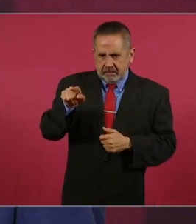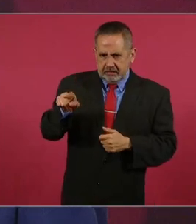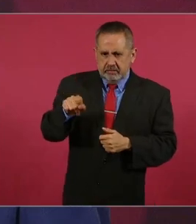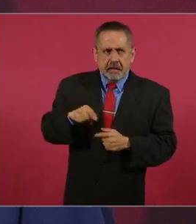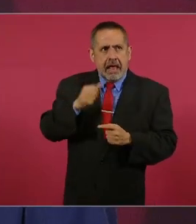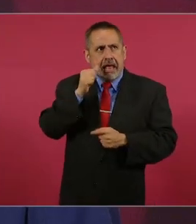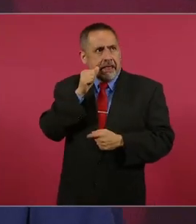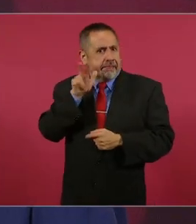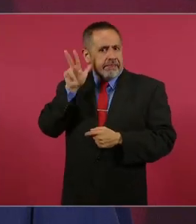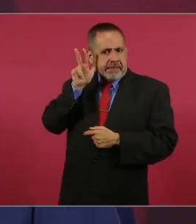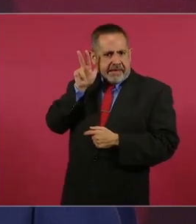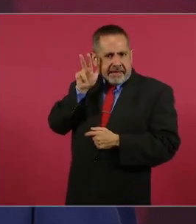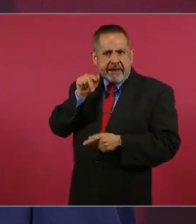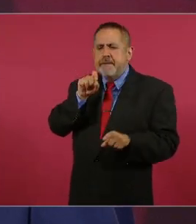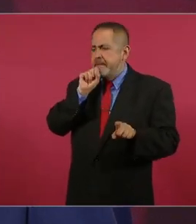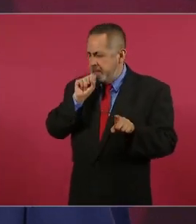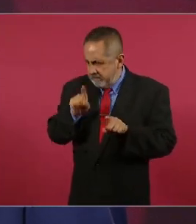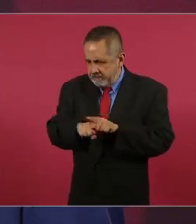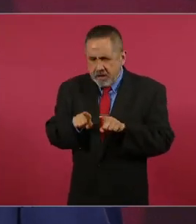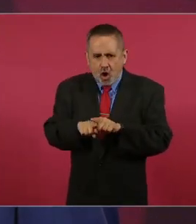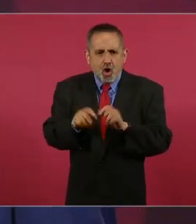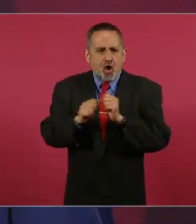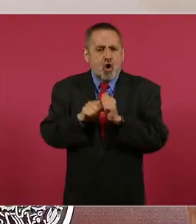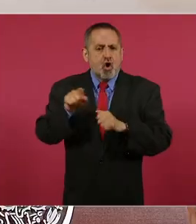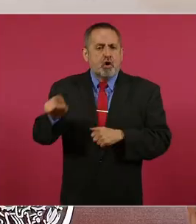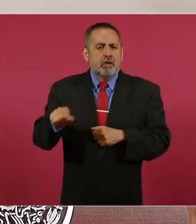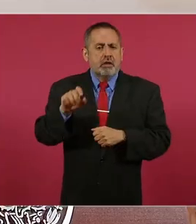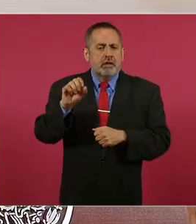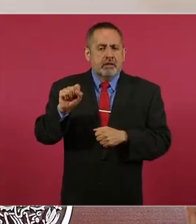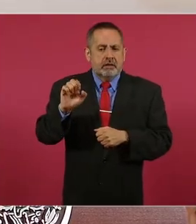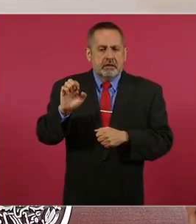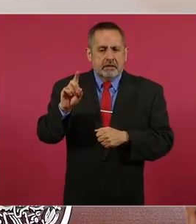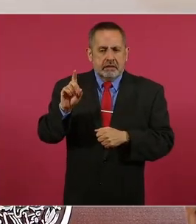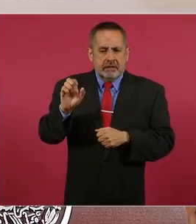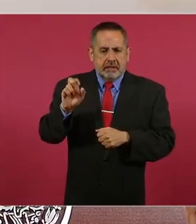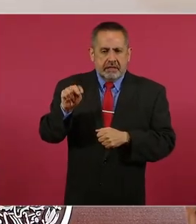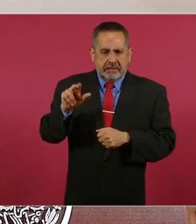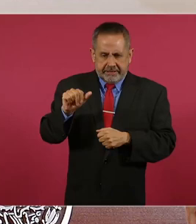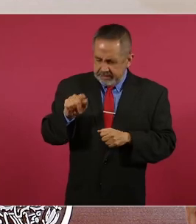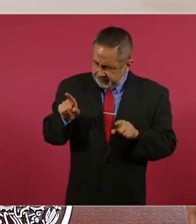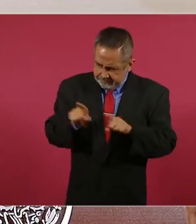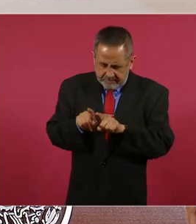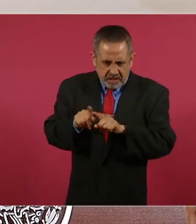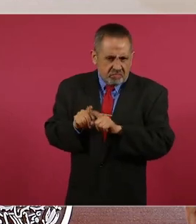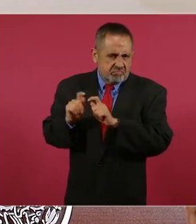hice lo propio con la Secretaría de la Defensa.